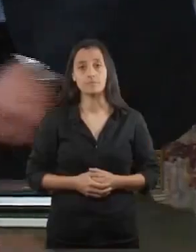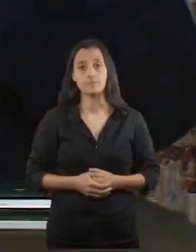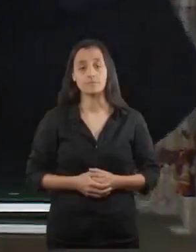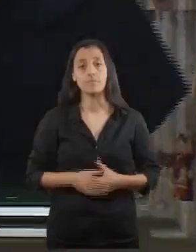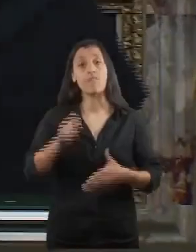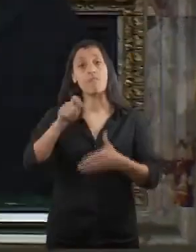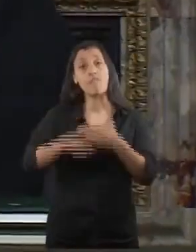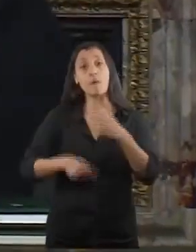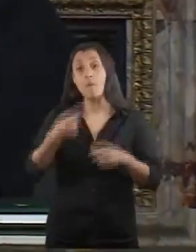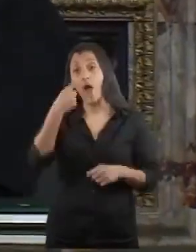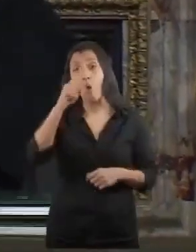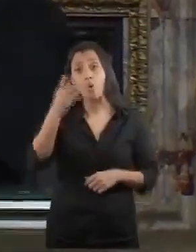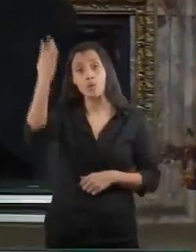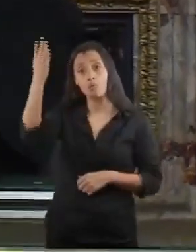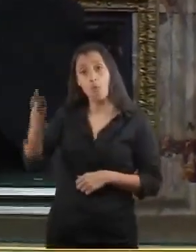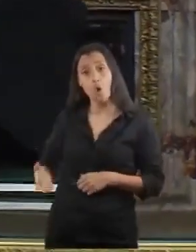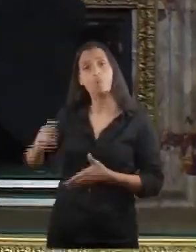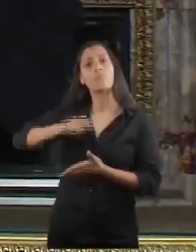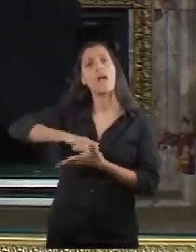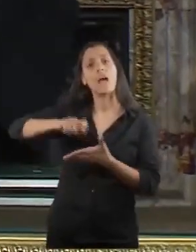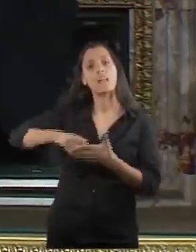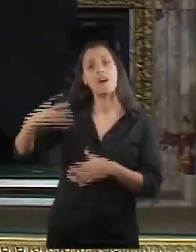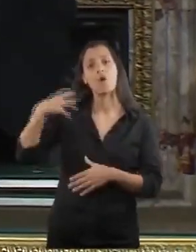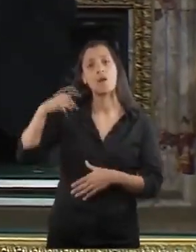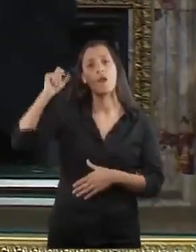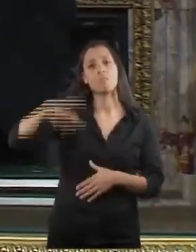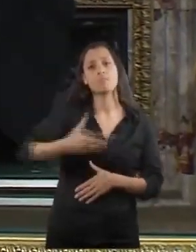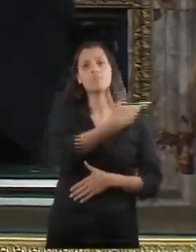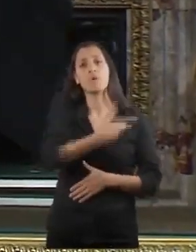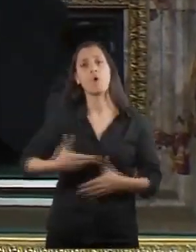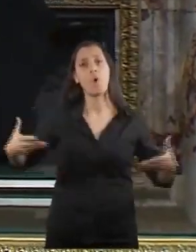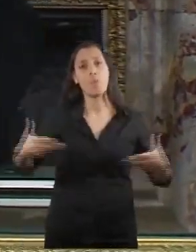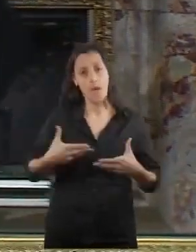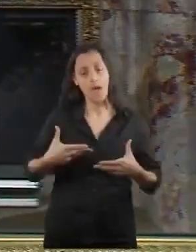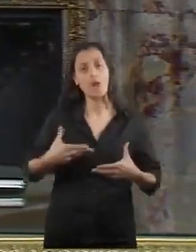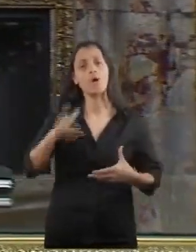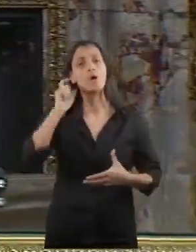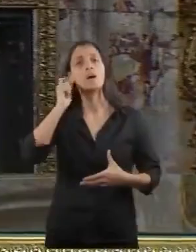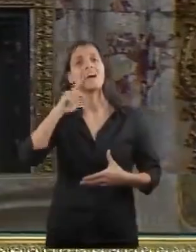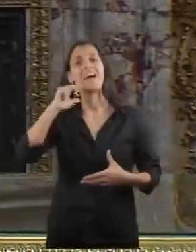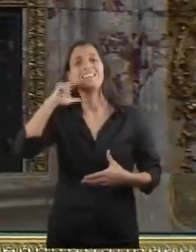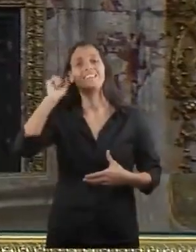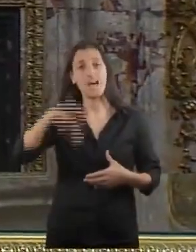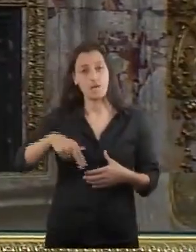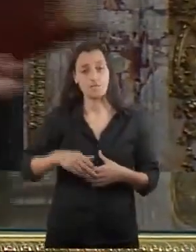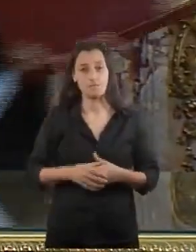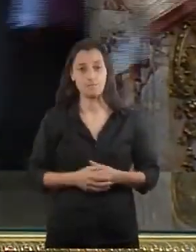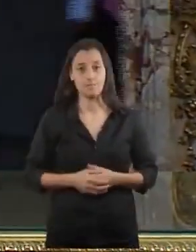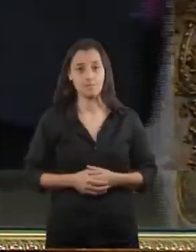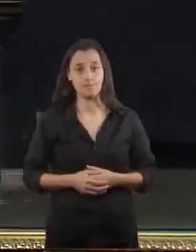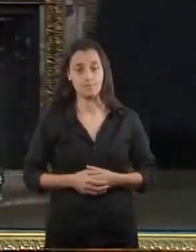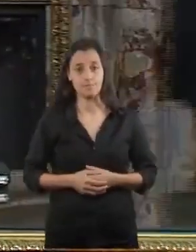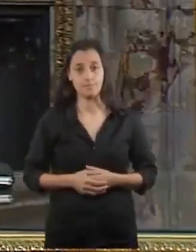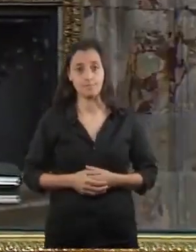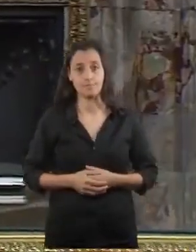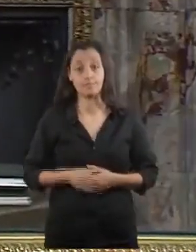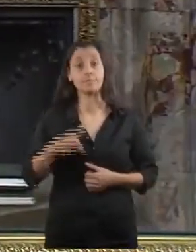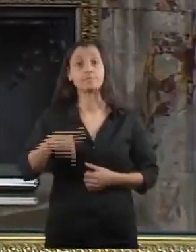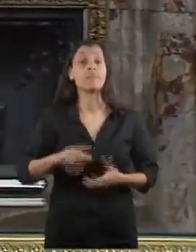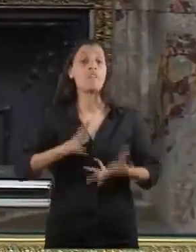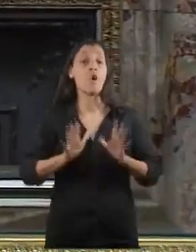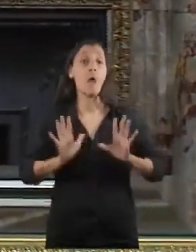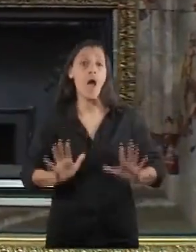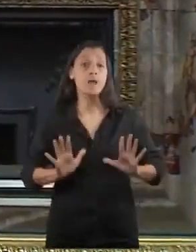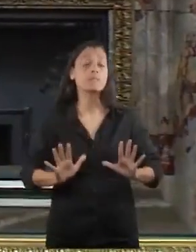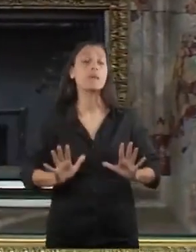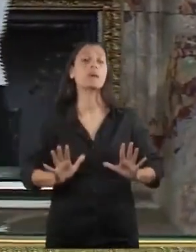firma finalmente el señor escribano general de gobierno Carlos Gaitán de este modo